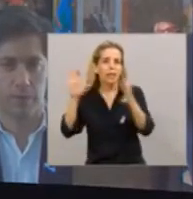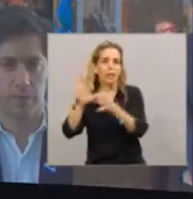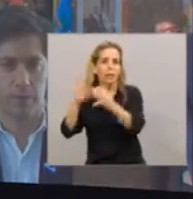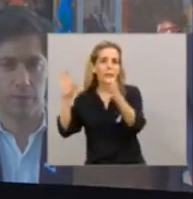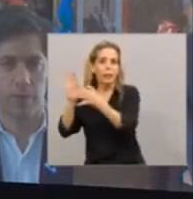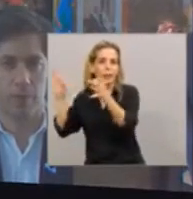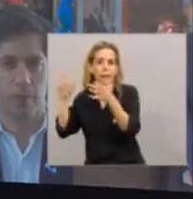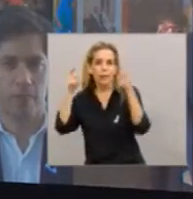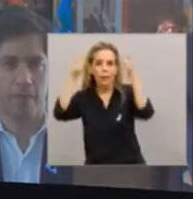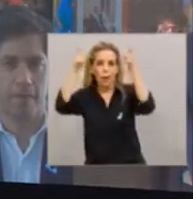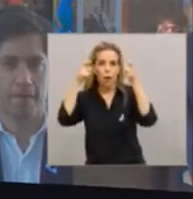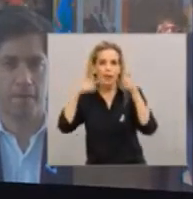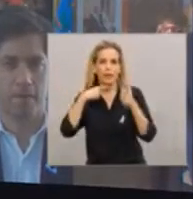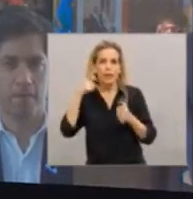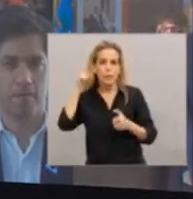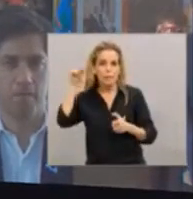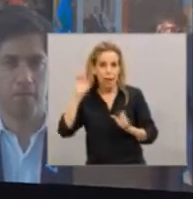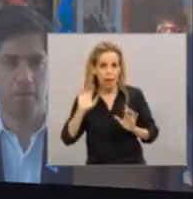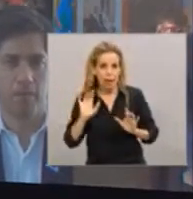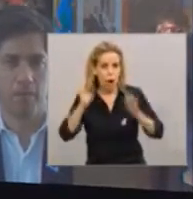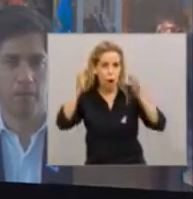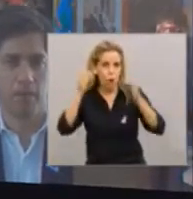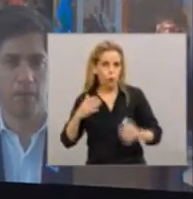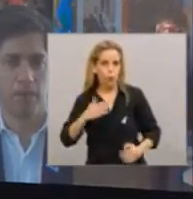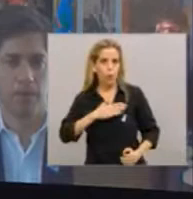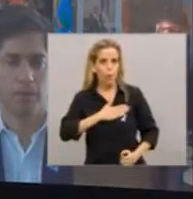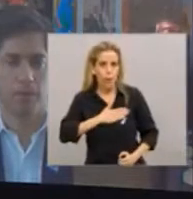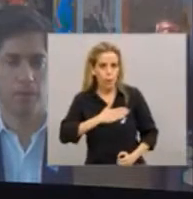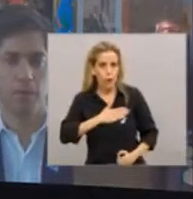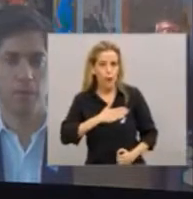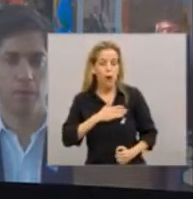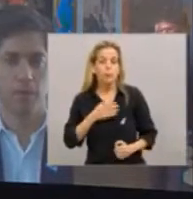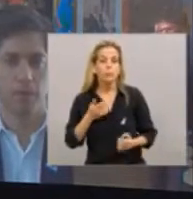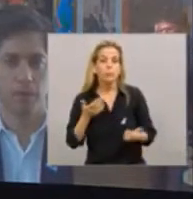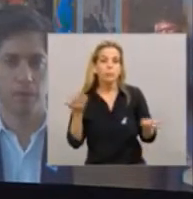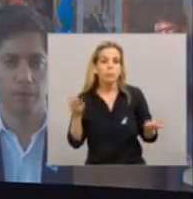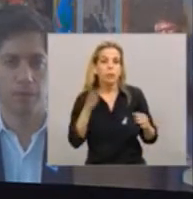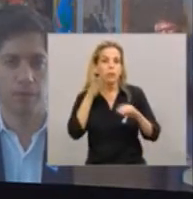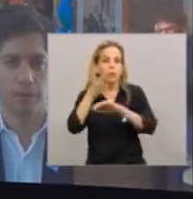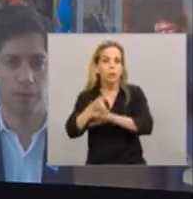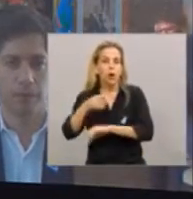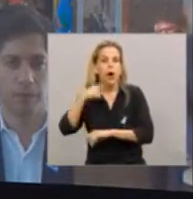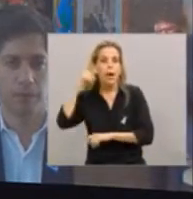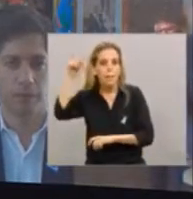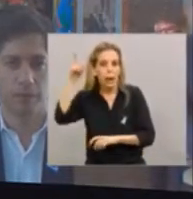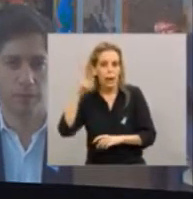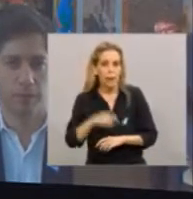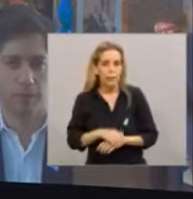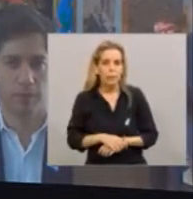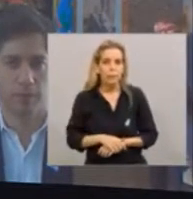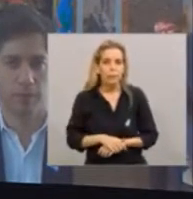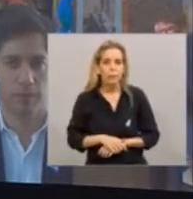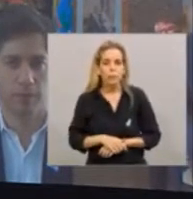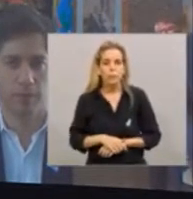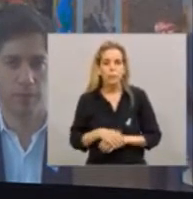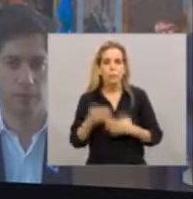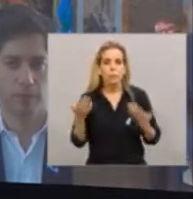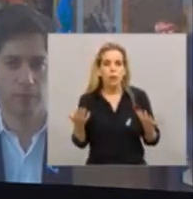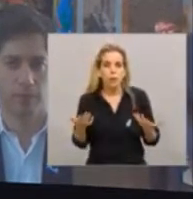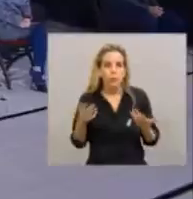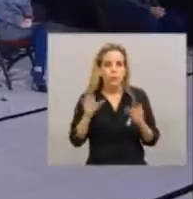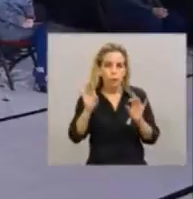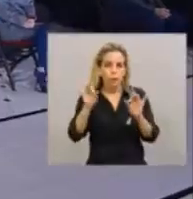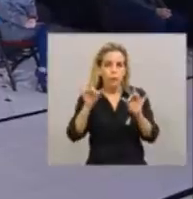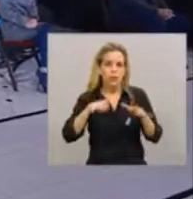reinos de españa en el momento en que buena parte entro a españa y el contexto no era